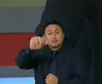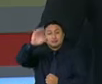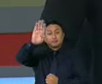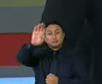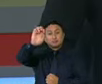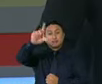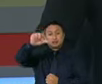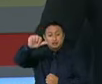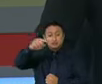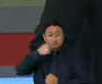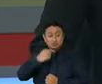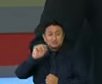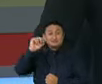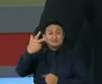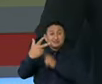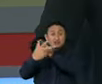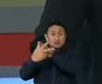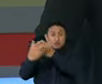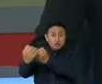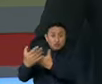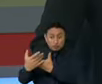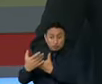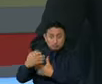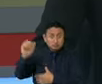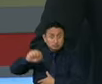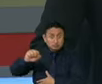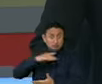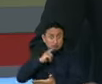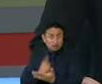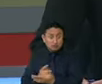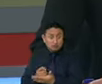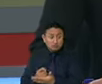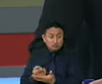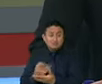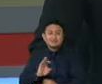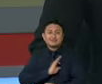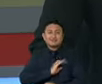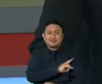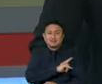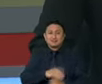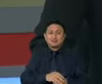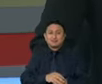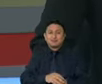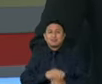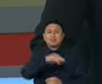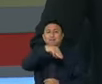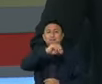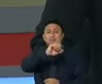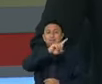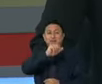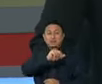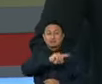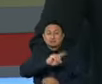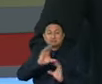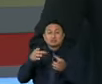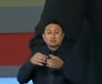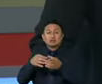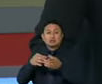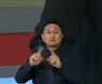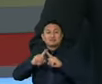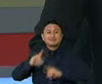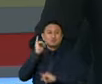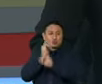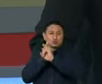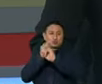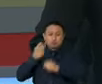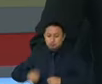la tercera parte del informe elaborado por el perito Roberto Mesa y que habría sido entregado al comité interinstitucional creado en